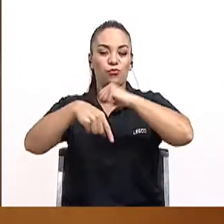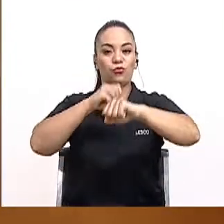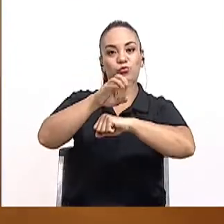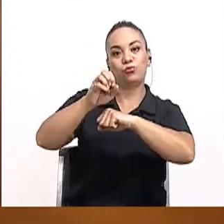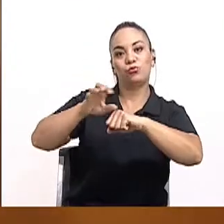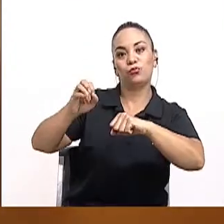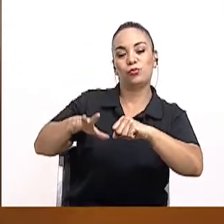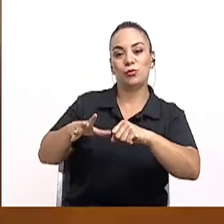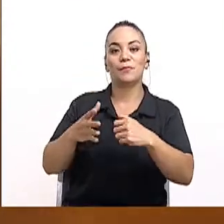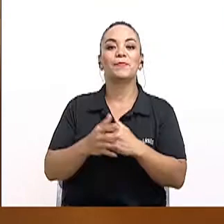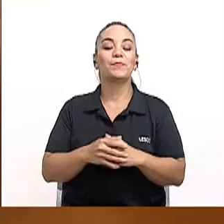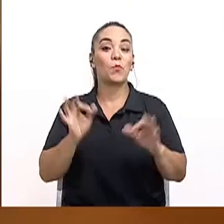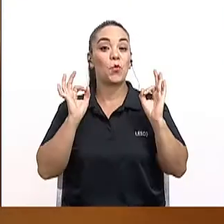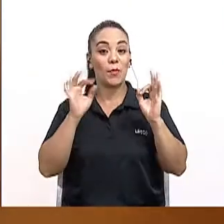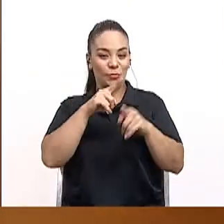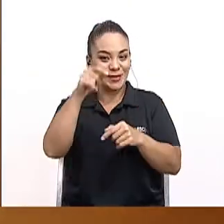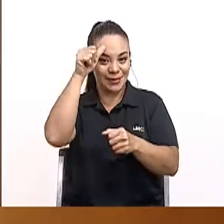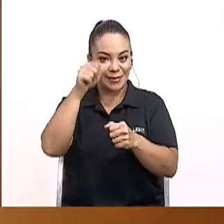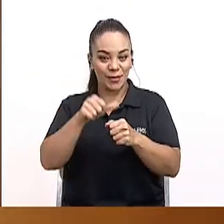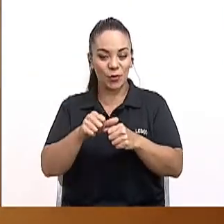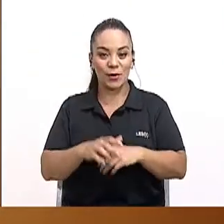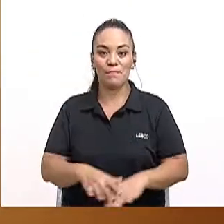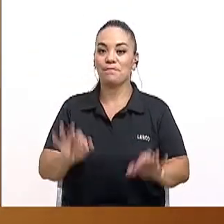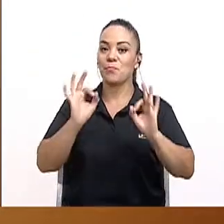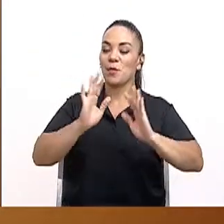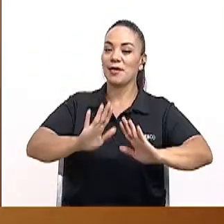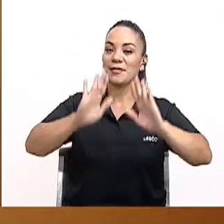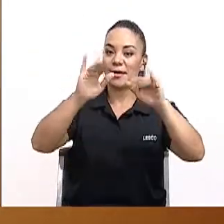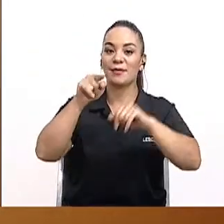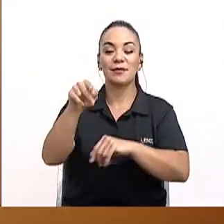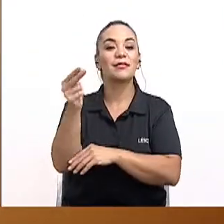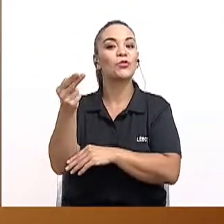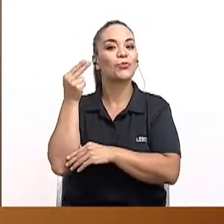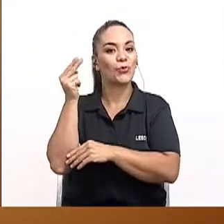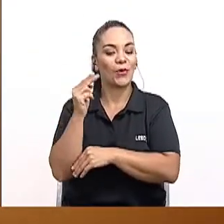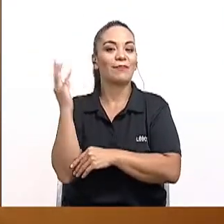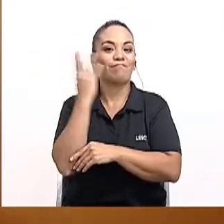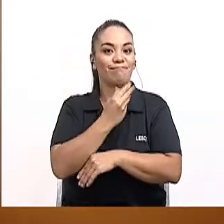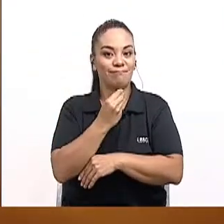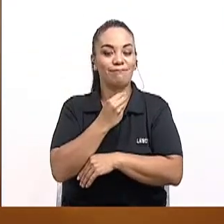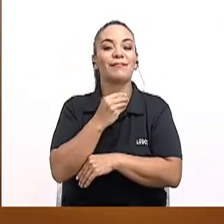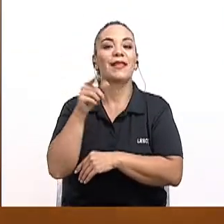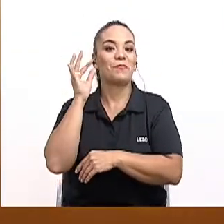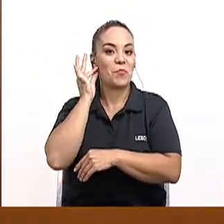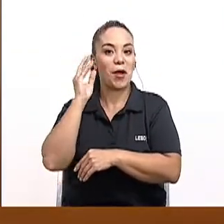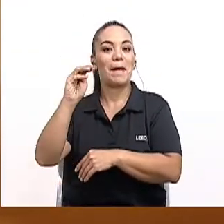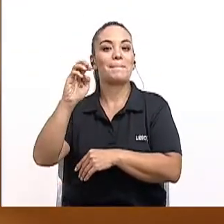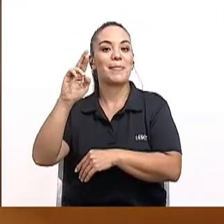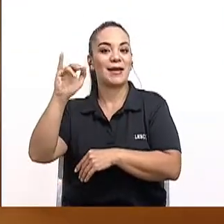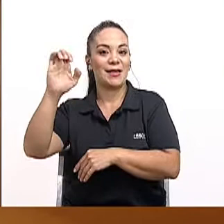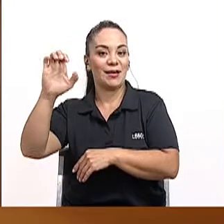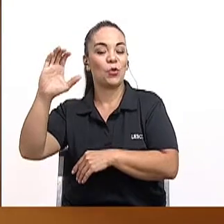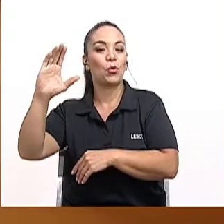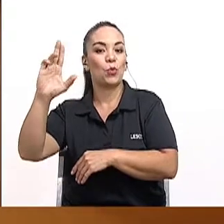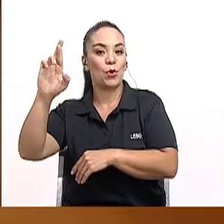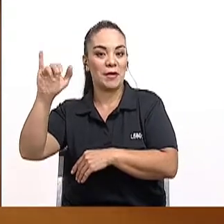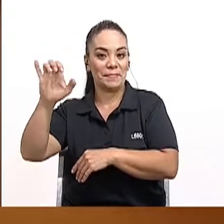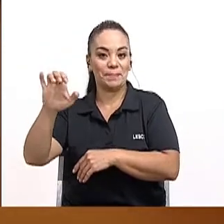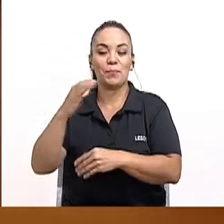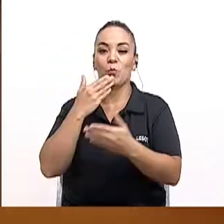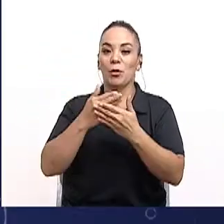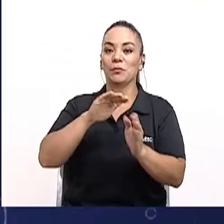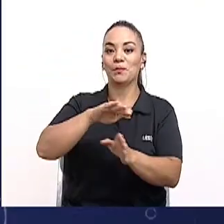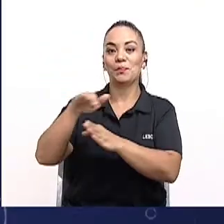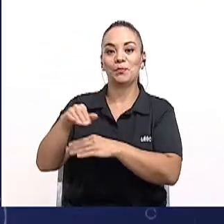y del radio. Muy bien, ¿sí se acordaban? Excelente, es una historia fascinante la de Marie Curie. Continuamos con la siguiente